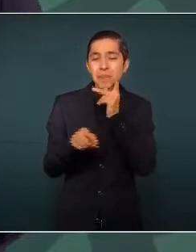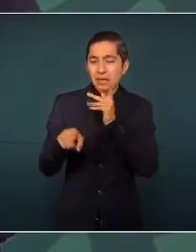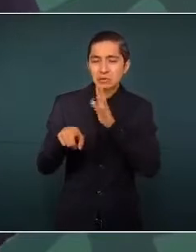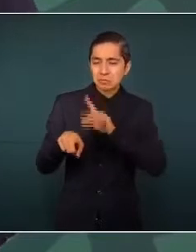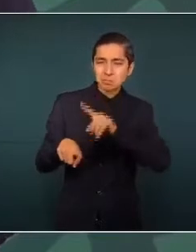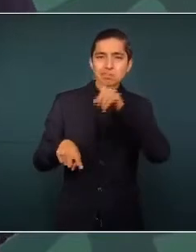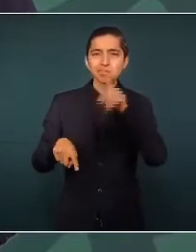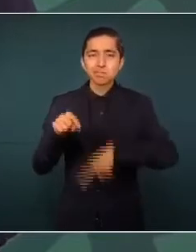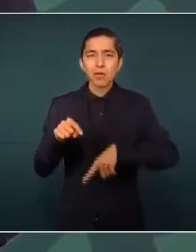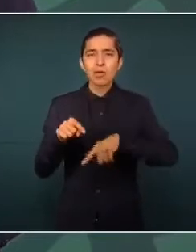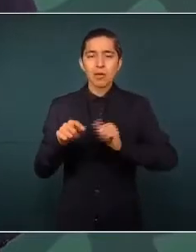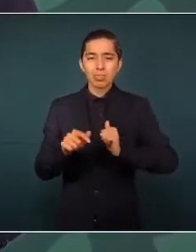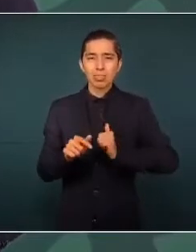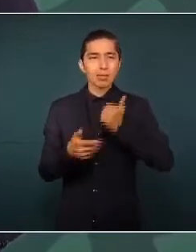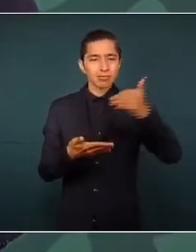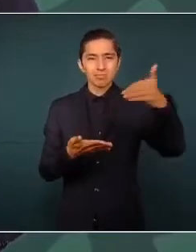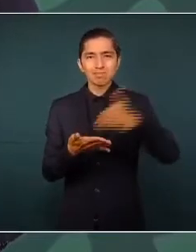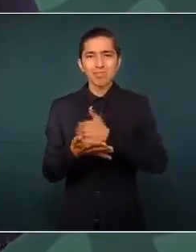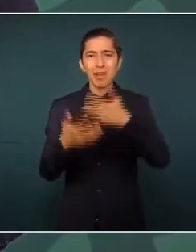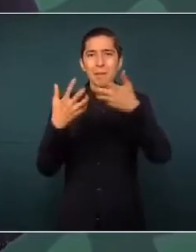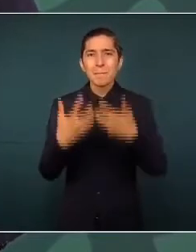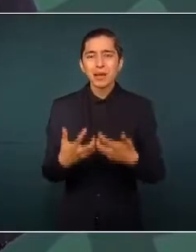el sector energético nacional,